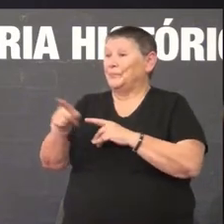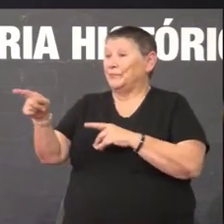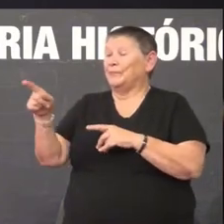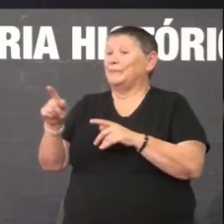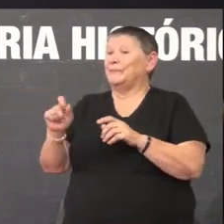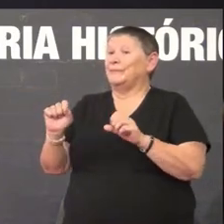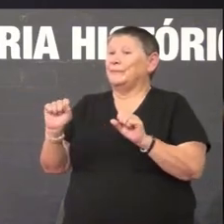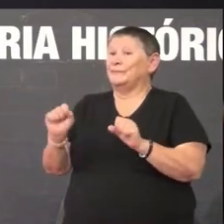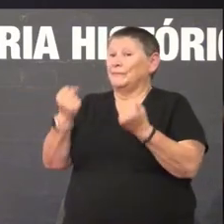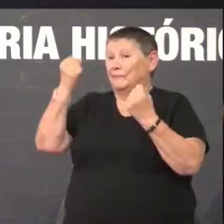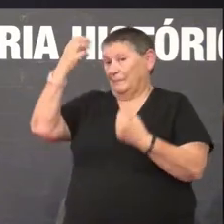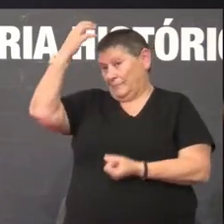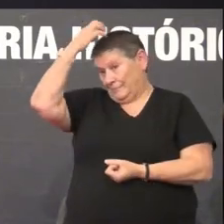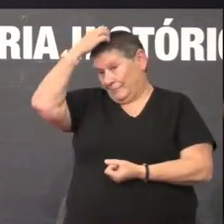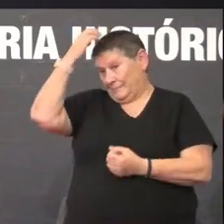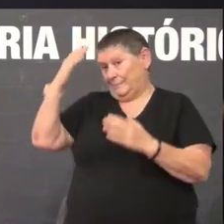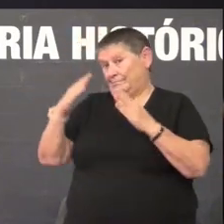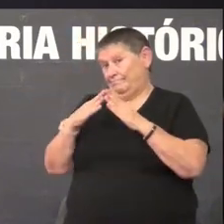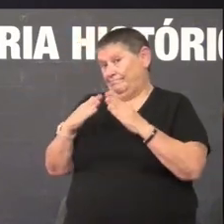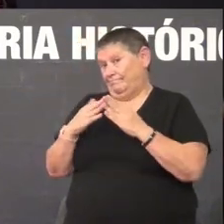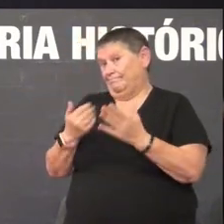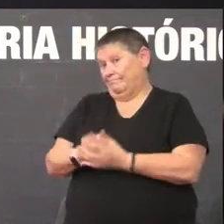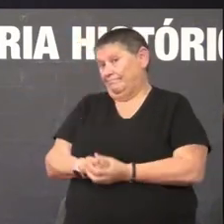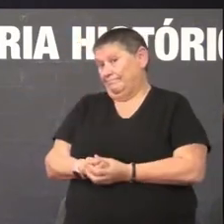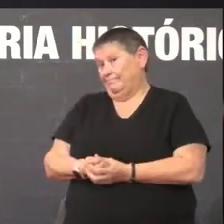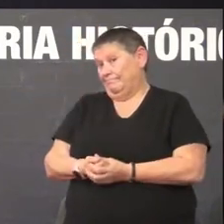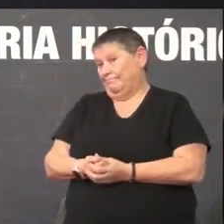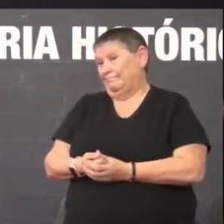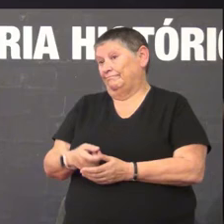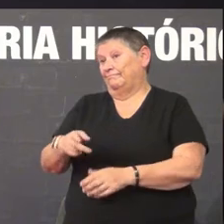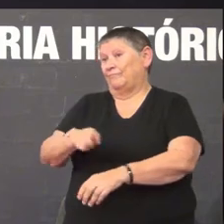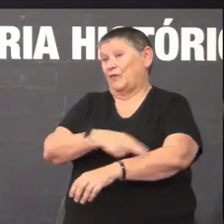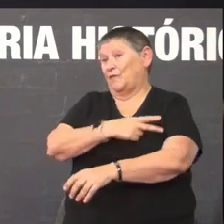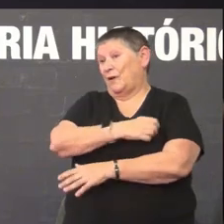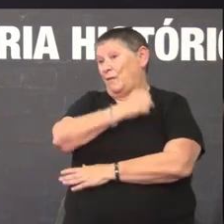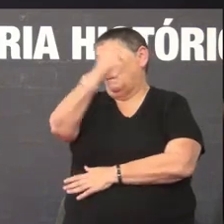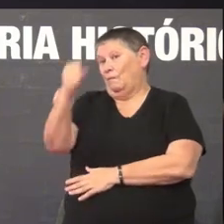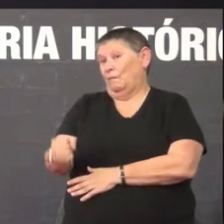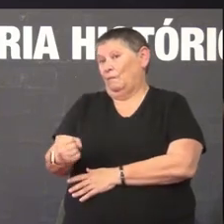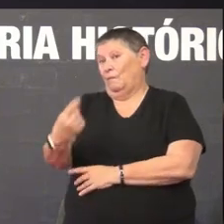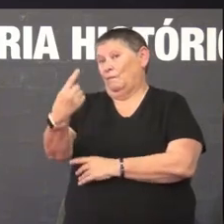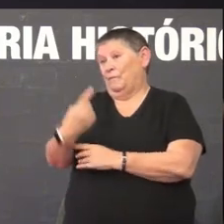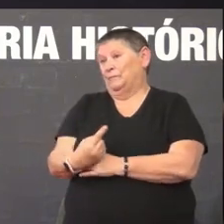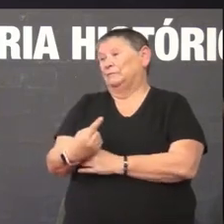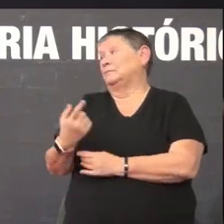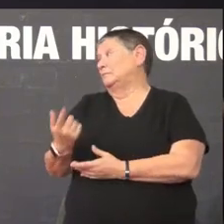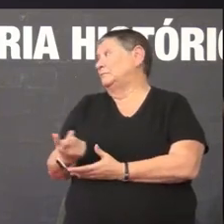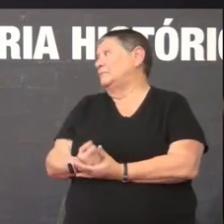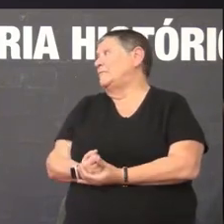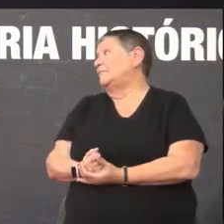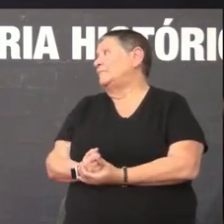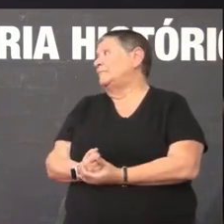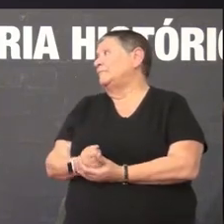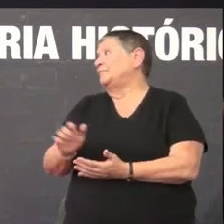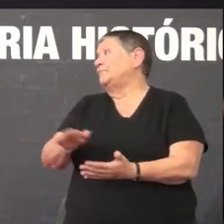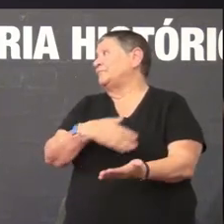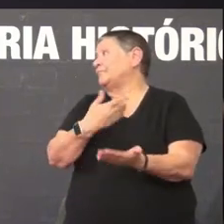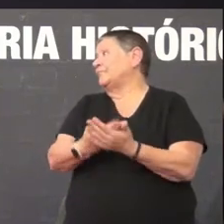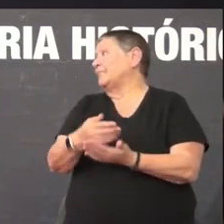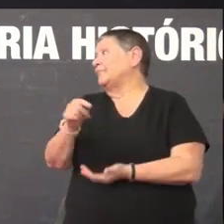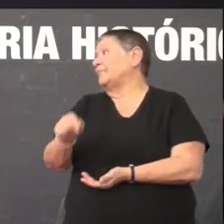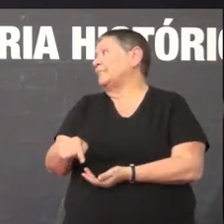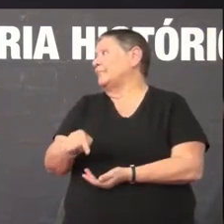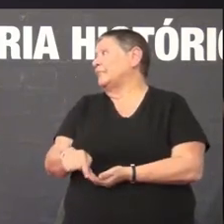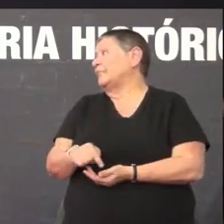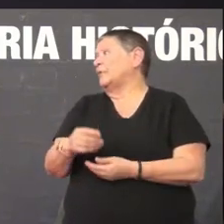monarquía, esa monarquía que Franco puso, que esto, bueno, pues hasta ahora